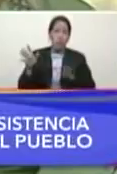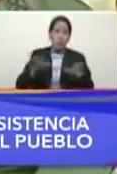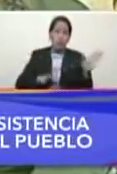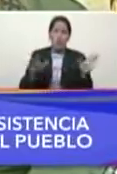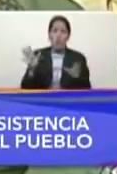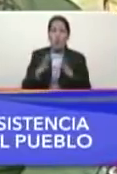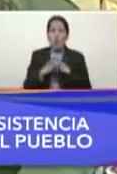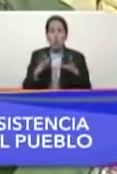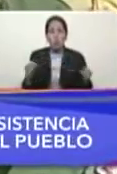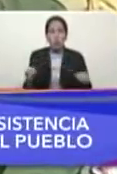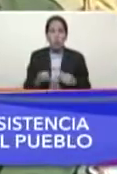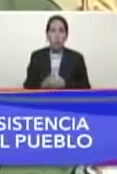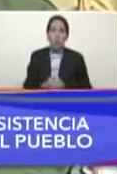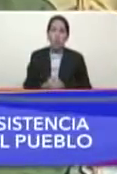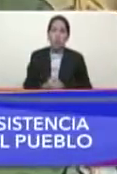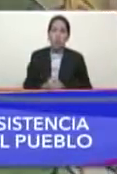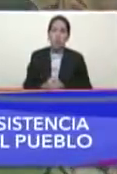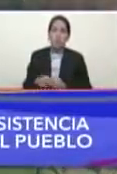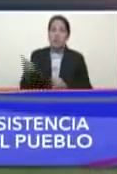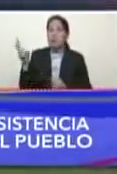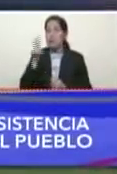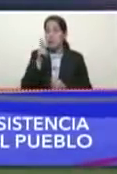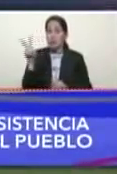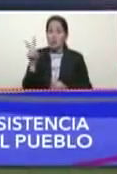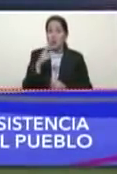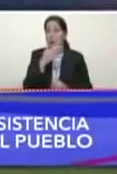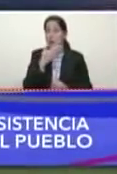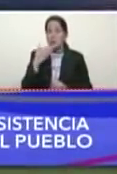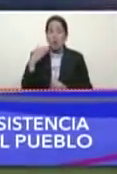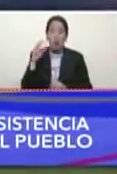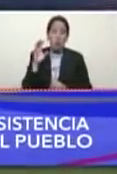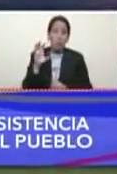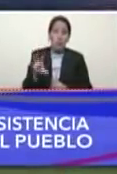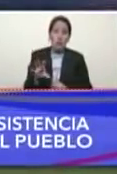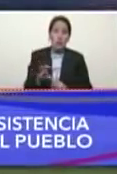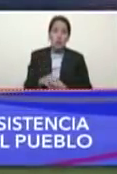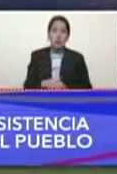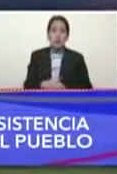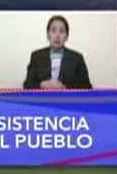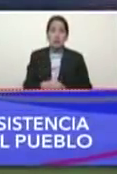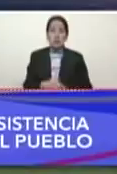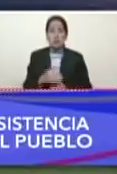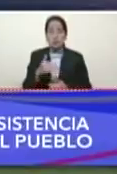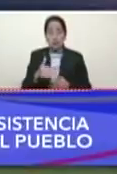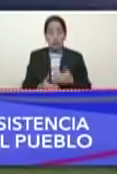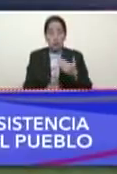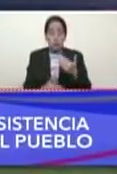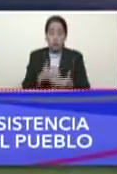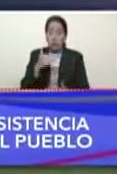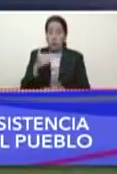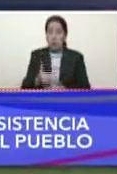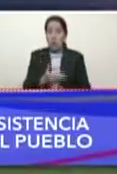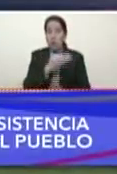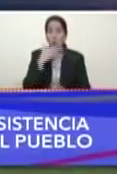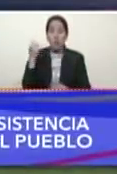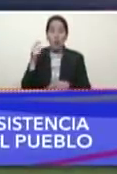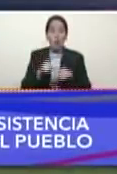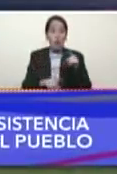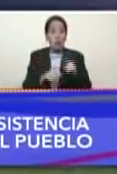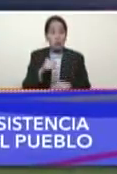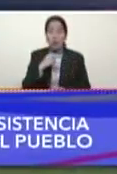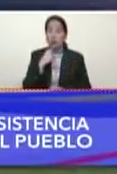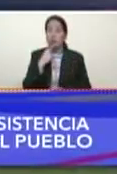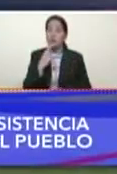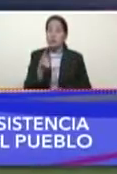campos. Venezuela es el país de la ventaja en la inversión extranjera. Se los estoy